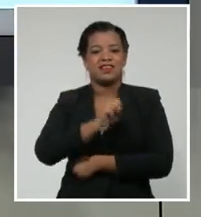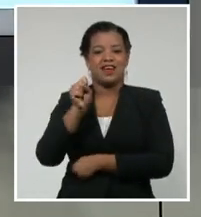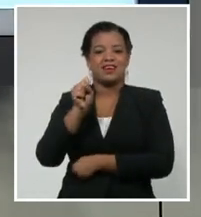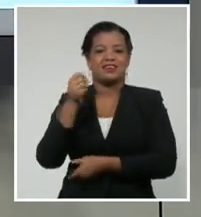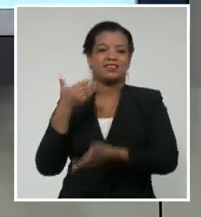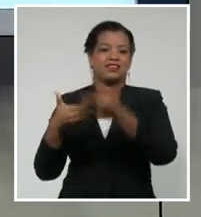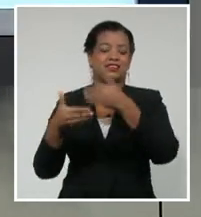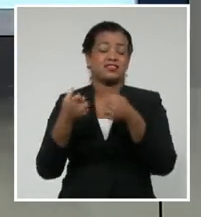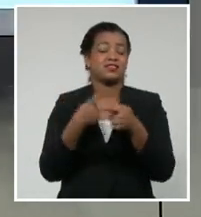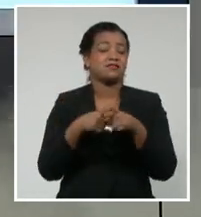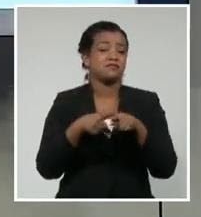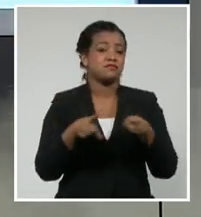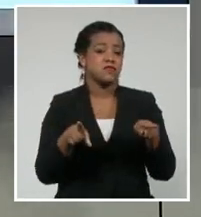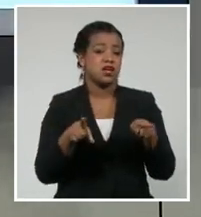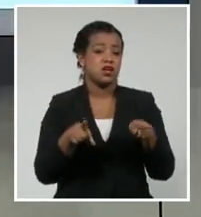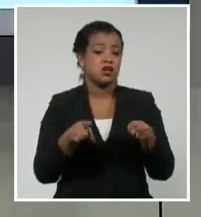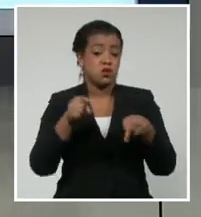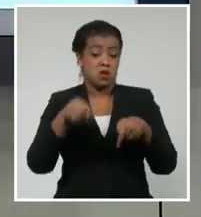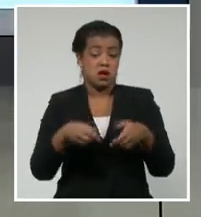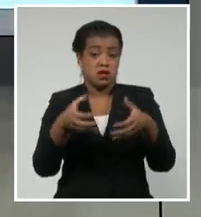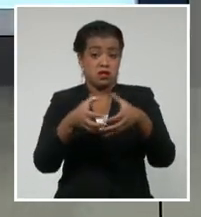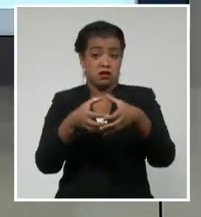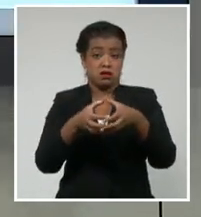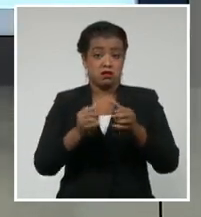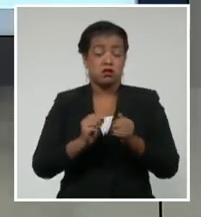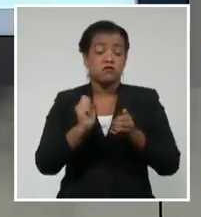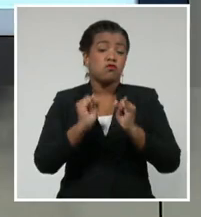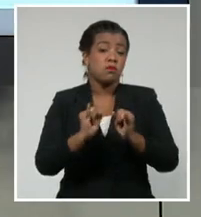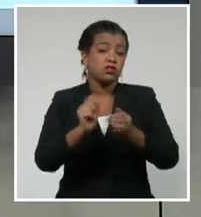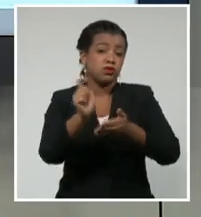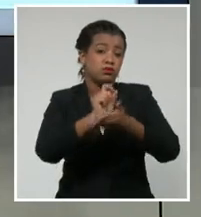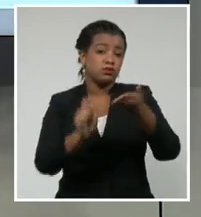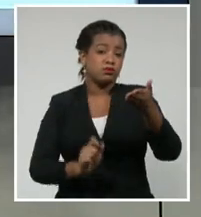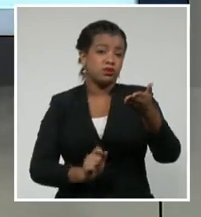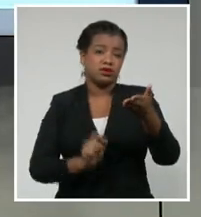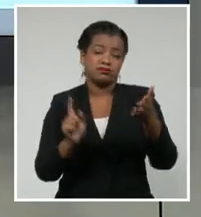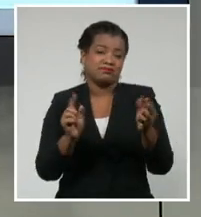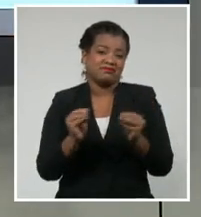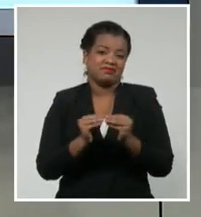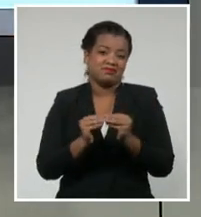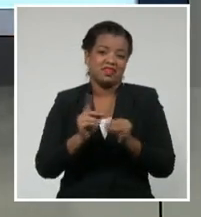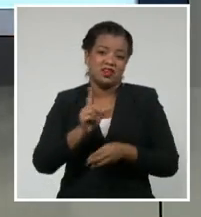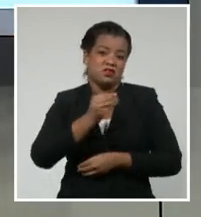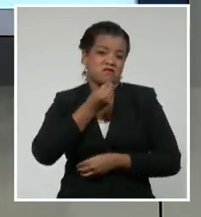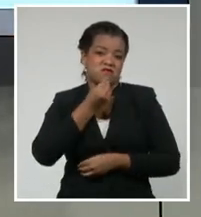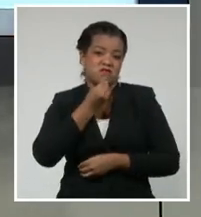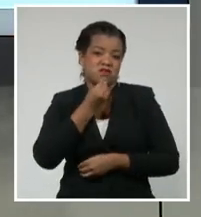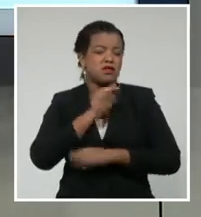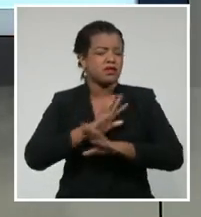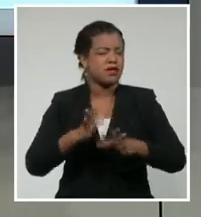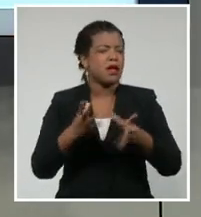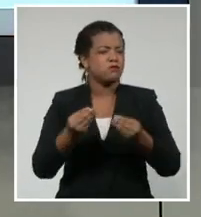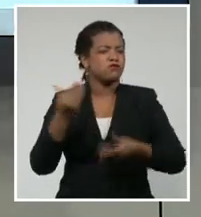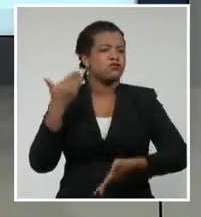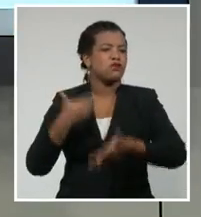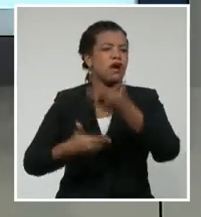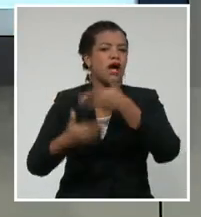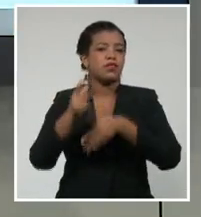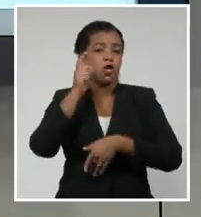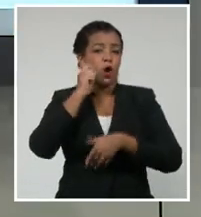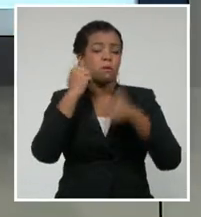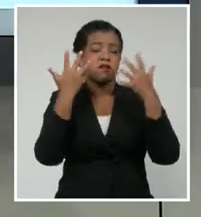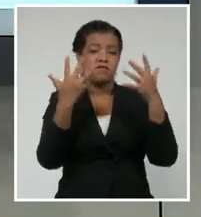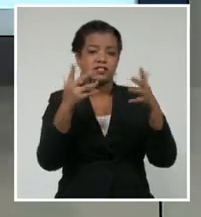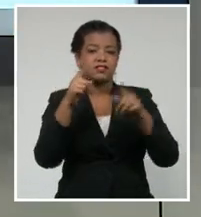pero la oea esta vez no era un informe sobre este tema porque no le conviene ya tuvimos bastante con que luis almagro felicitó vía twitter